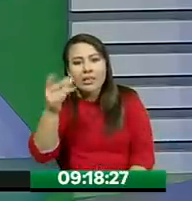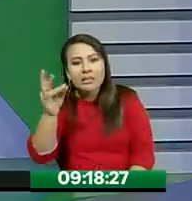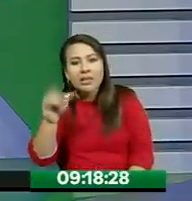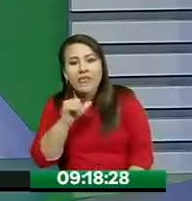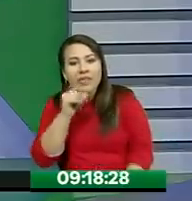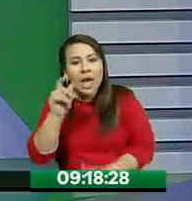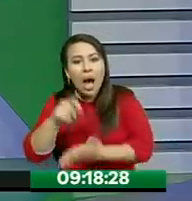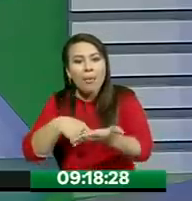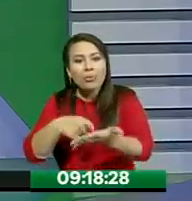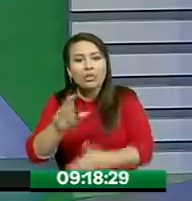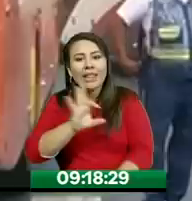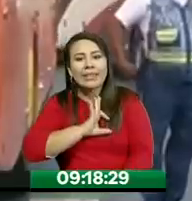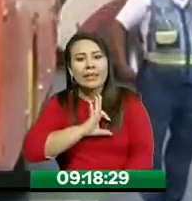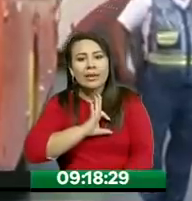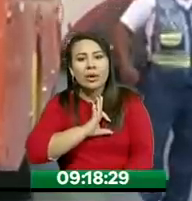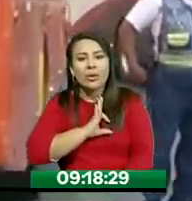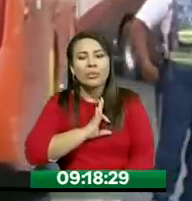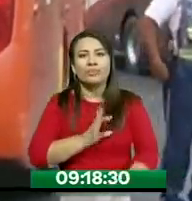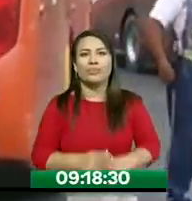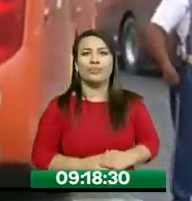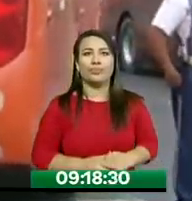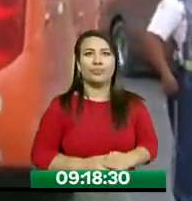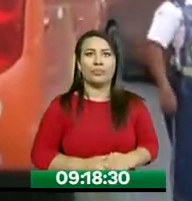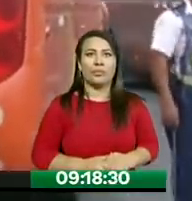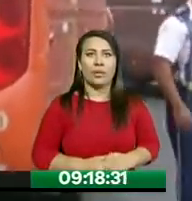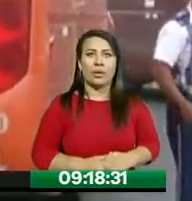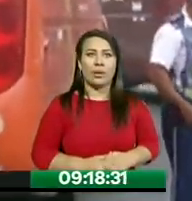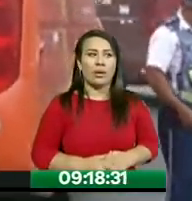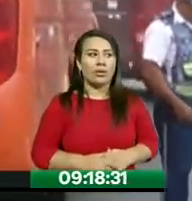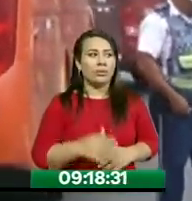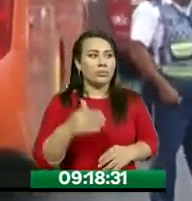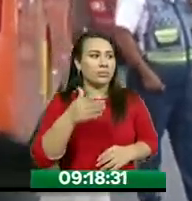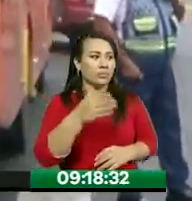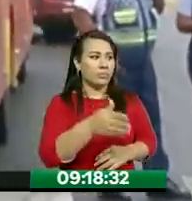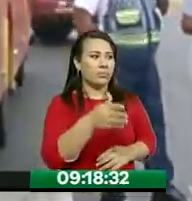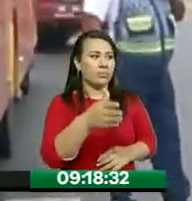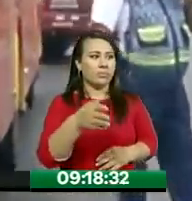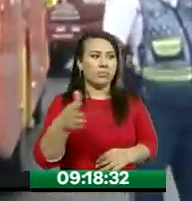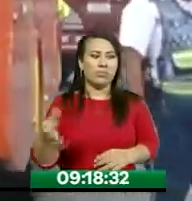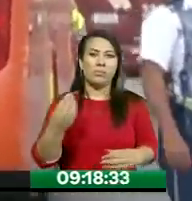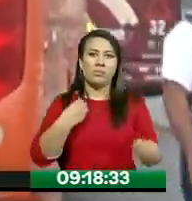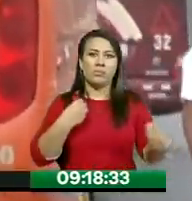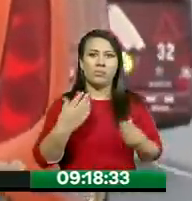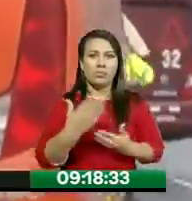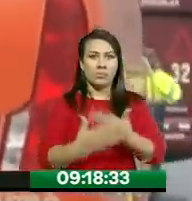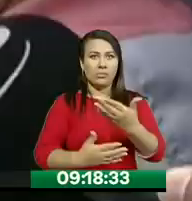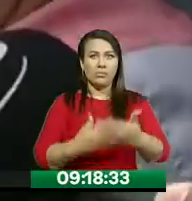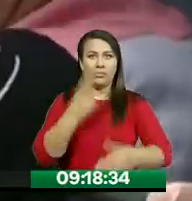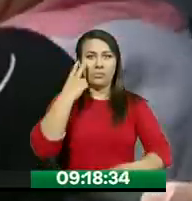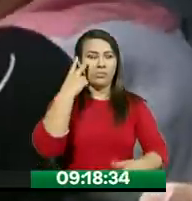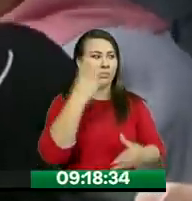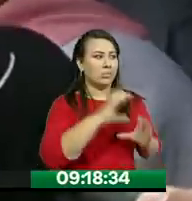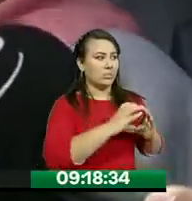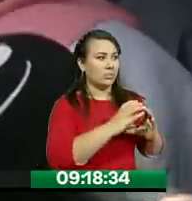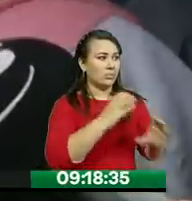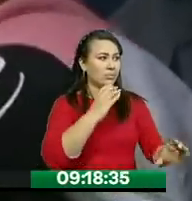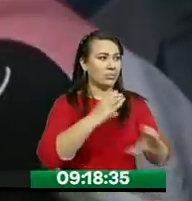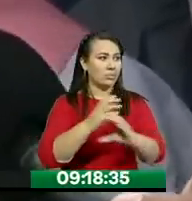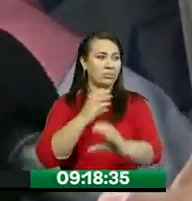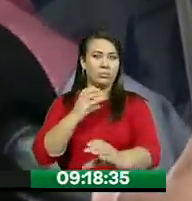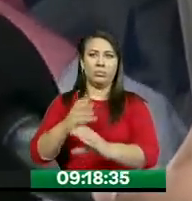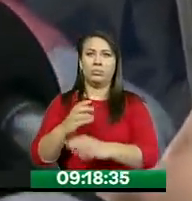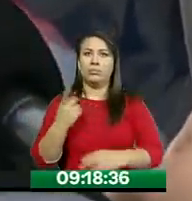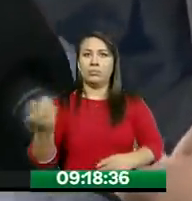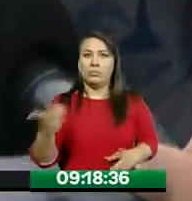La amenaza, el riesgo y el peligro están latentes antes de salir a recorrer la ruta fluvial por donde se mueven quienes se dedican al tráfico de